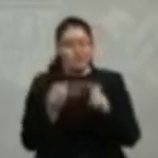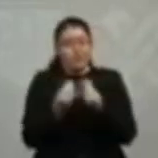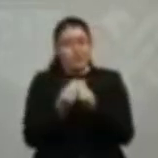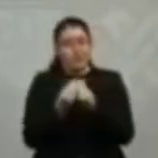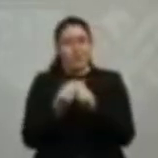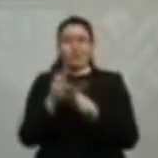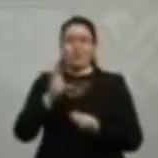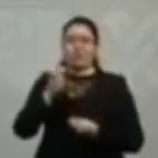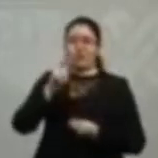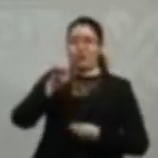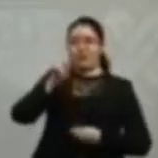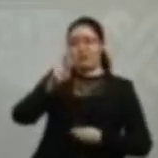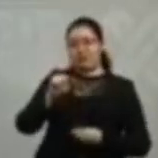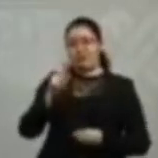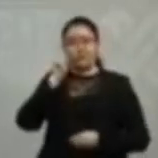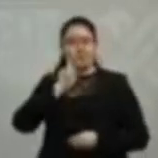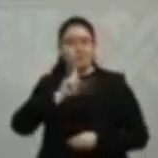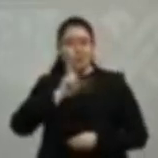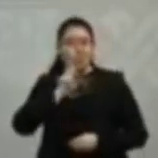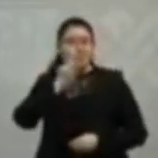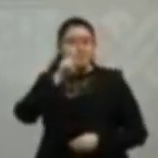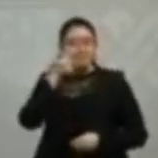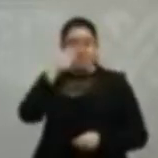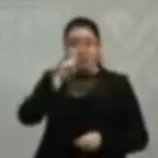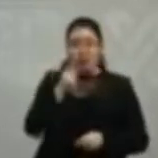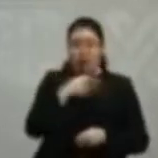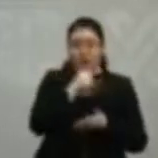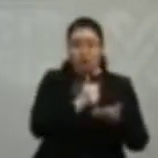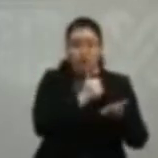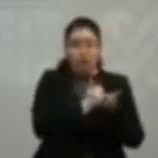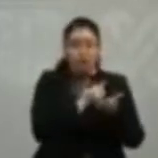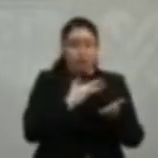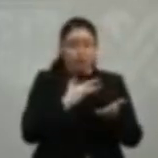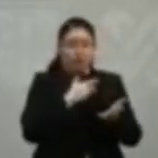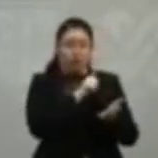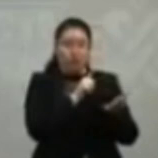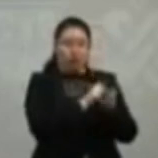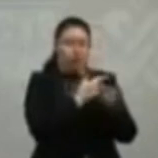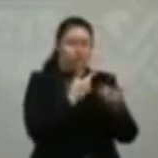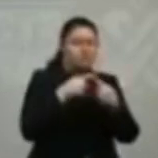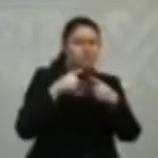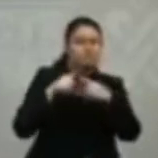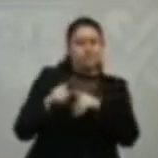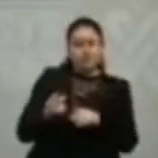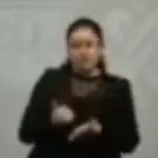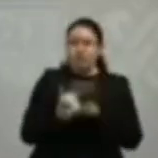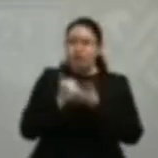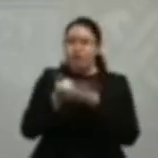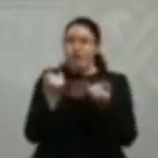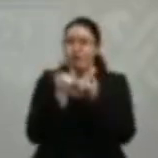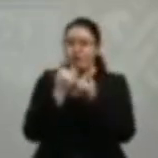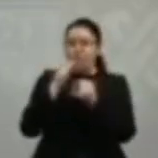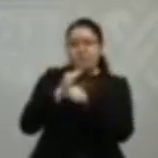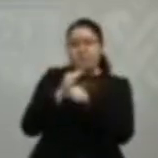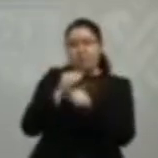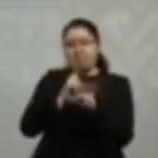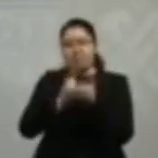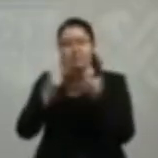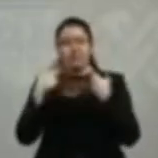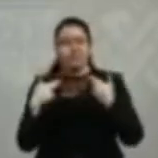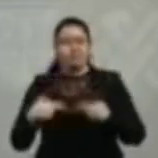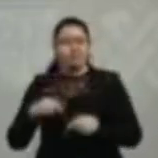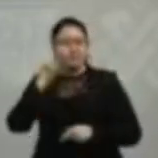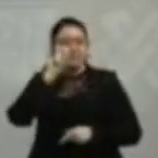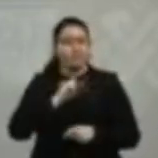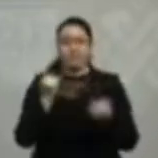mujeres para fortalecer todos los instrumentos que tiene la ciudad para proteger los derechos humanos de las mujeres, incluido